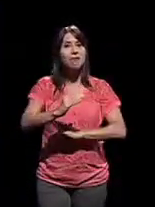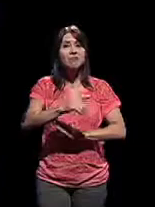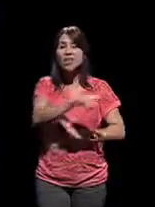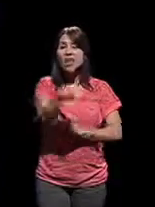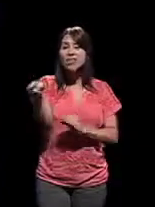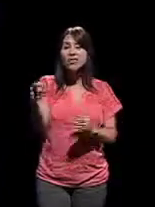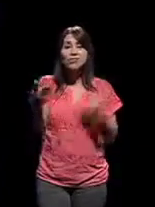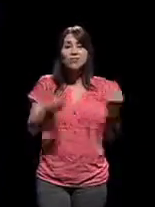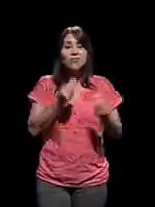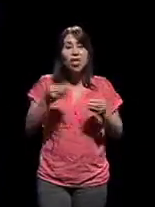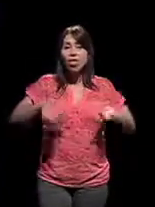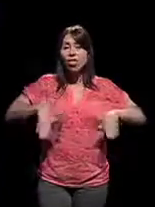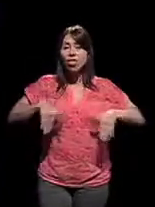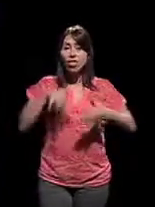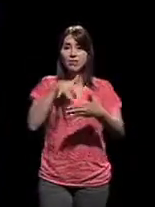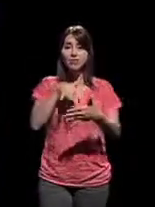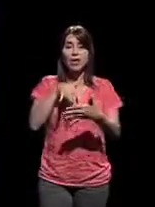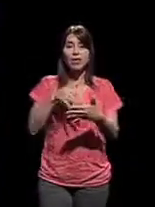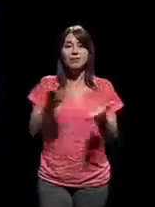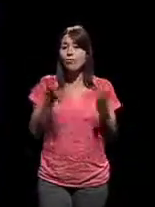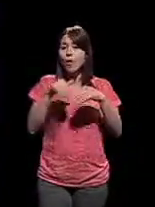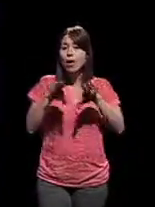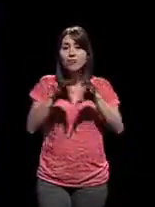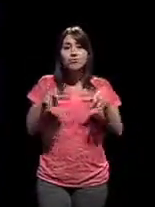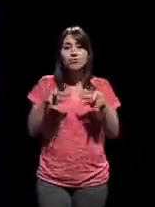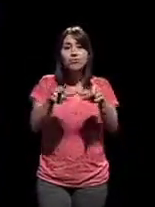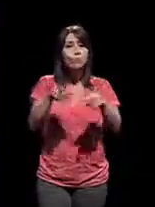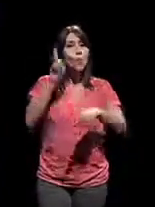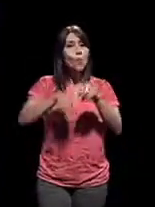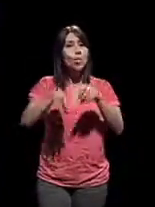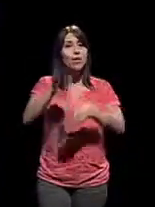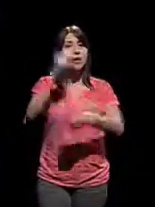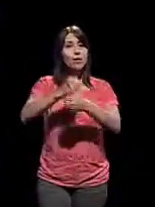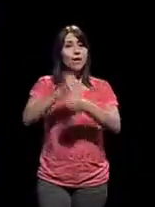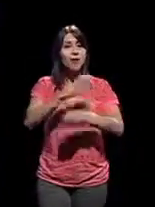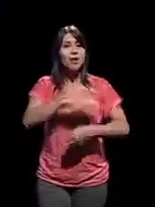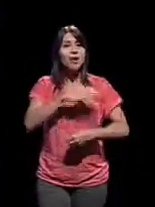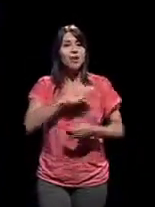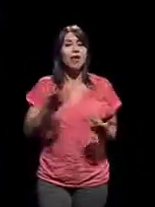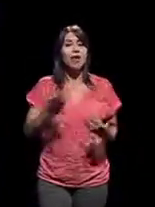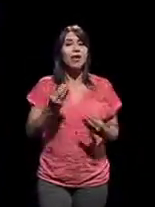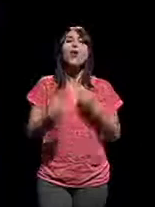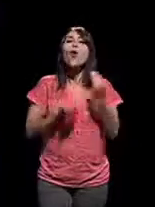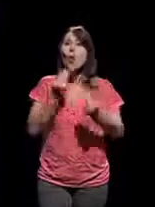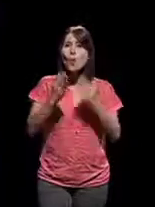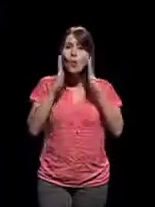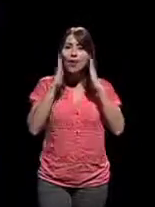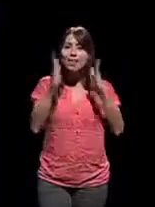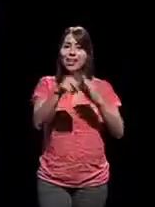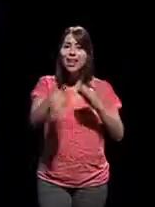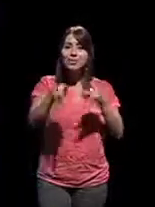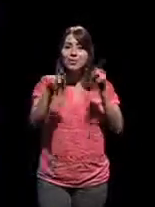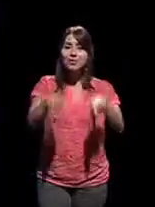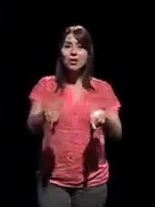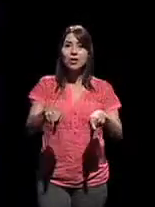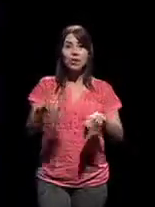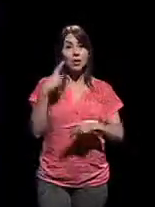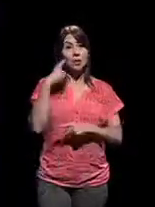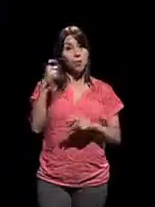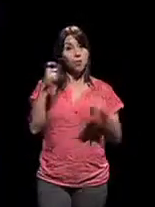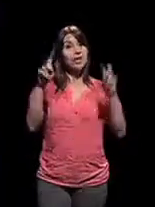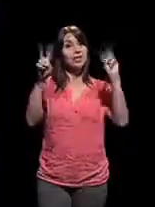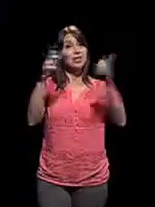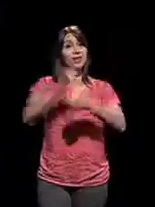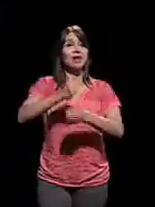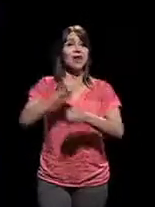más bien, que no tienen una formación académica que les permita, ¿verdad?, obtener trabajos de calidad. ¿Cómo van a atender a esos dos grupos,